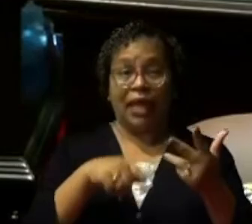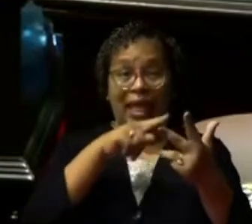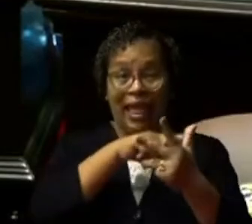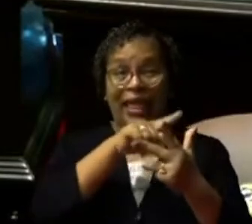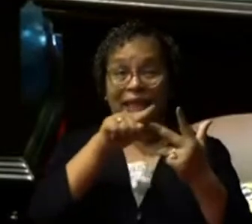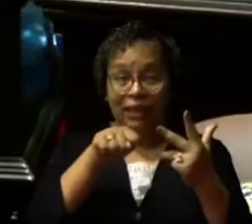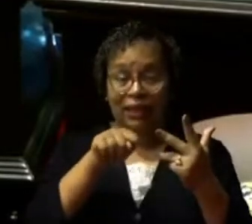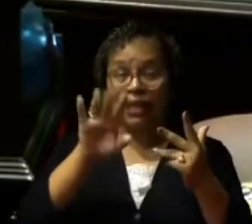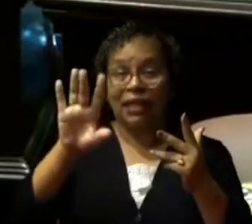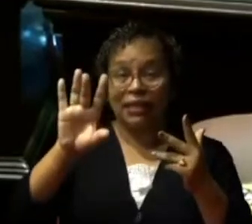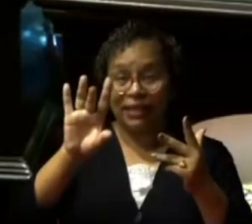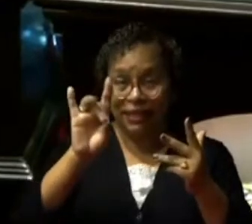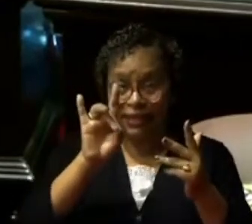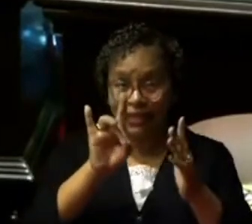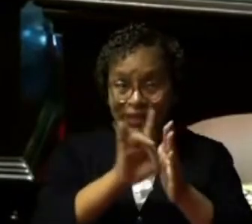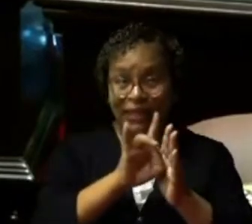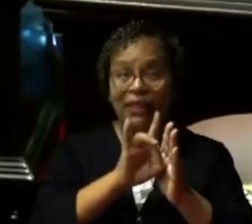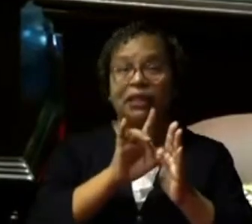22 circunscripciones